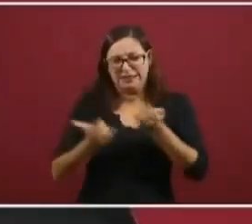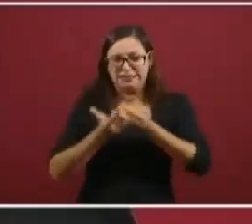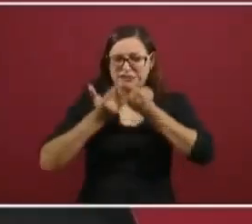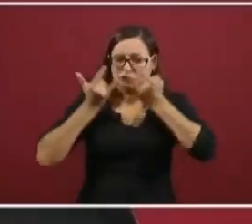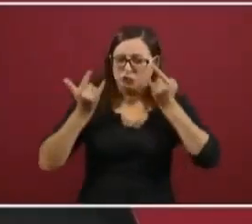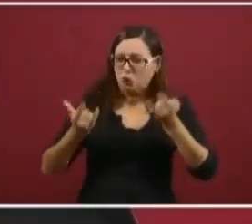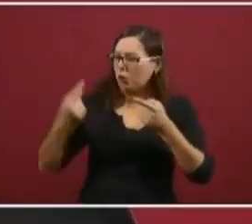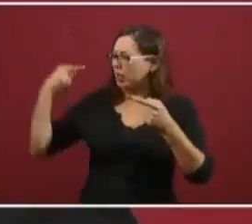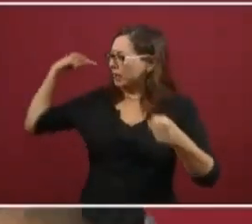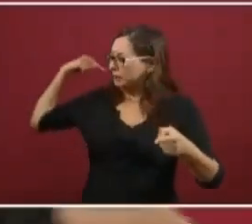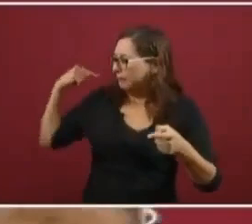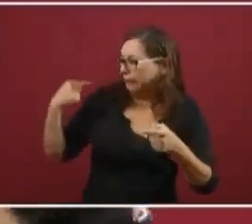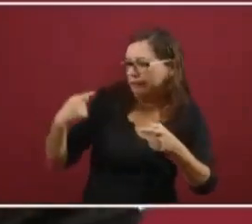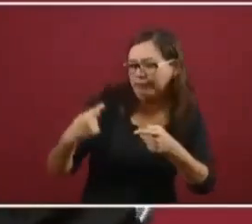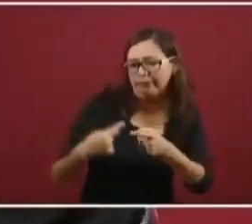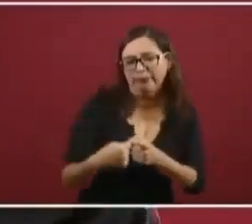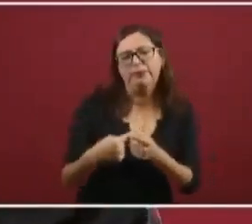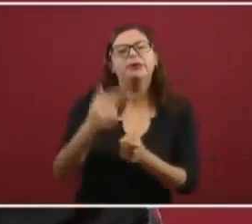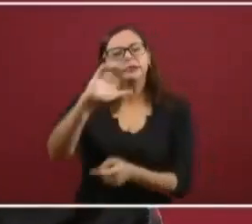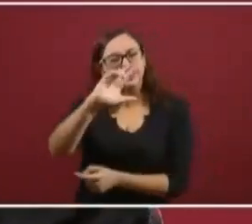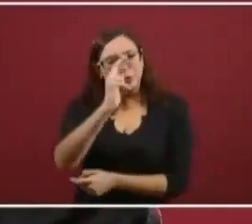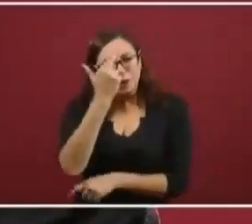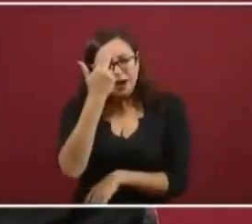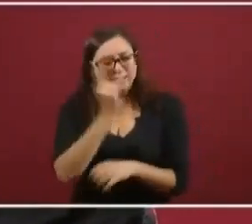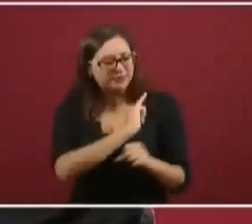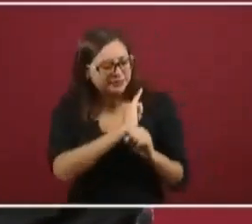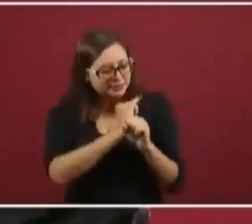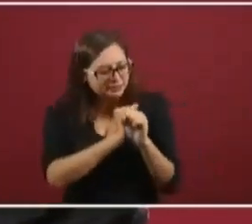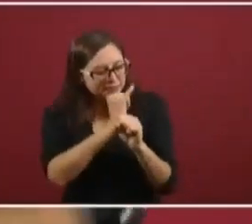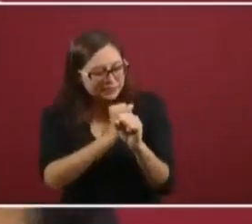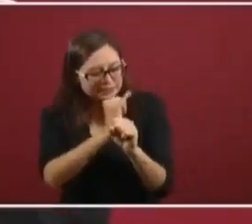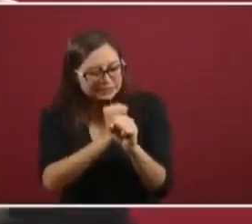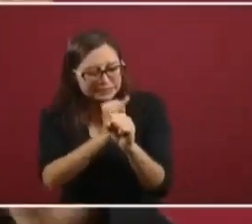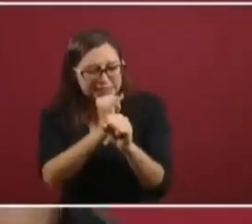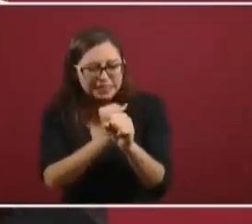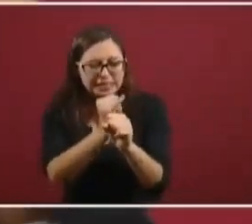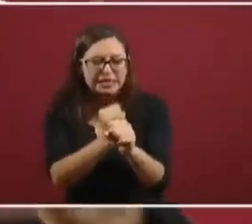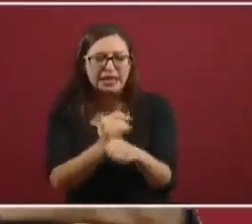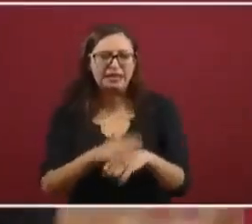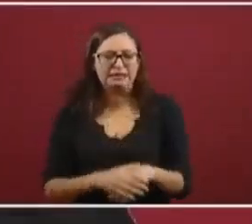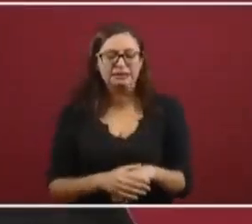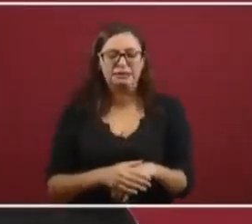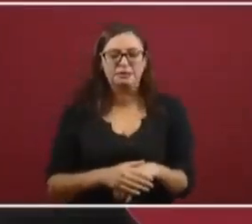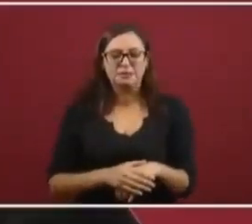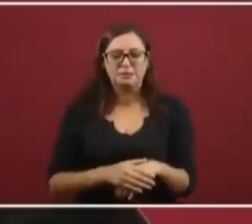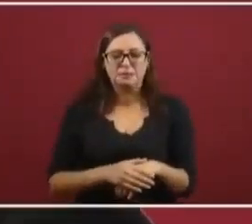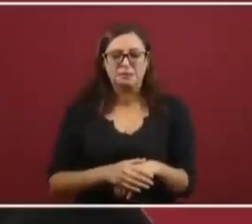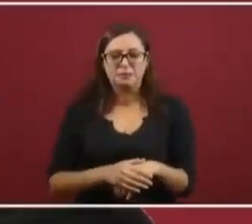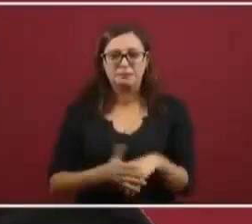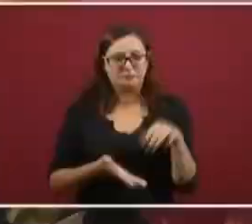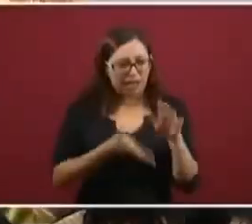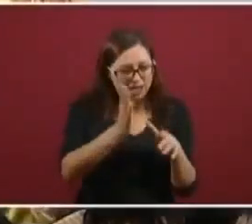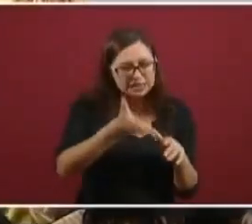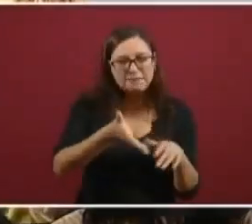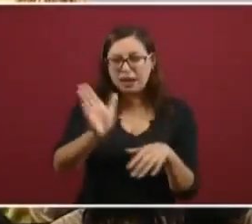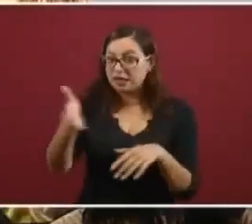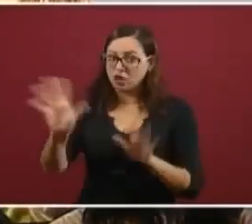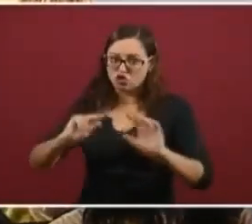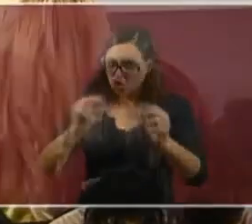hemerográfico un análisis hemerográfico váyanse de aquí con todo